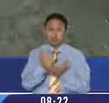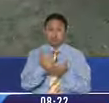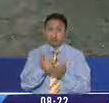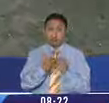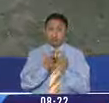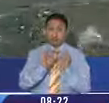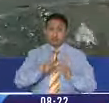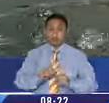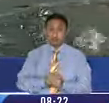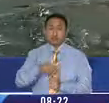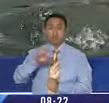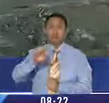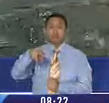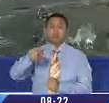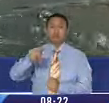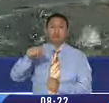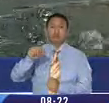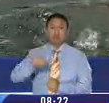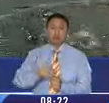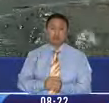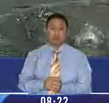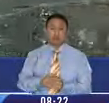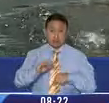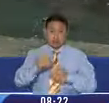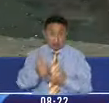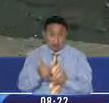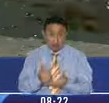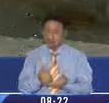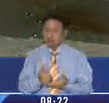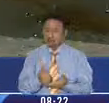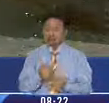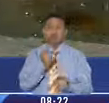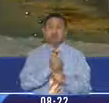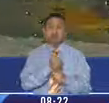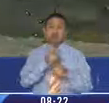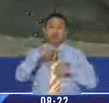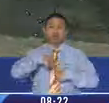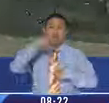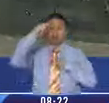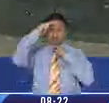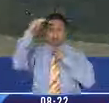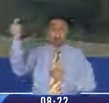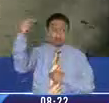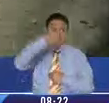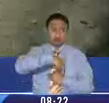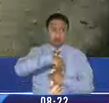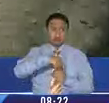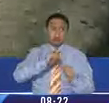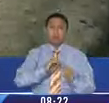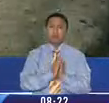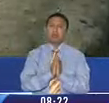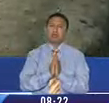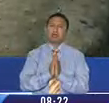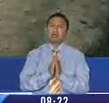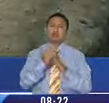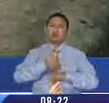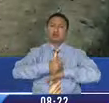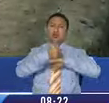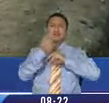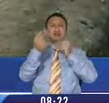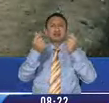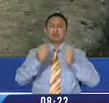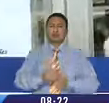empresa metropolitana responsable, no eran atendidos. Por ello acudieron a nuestro noticiero para hacer el pedido a las